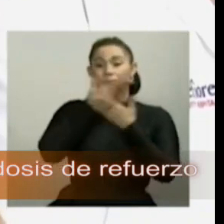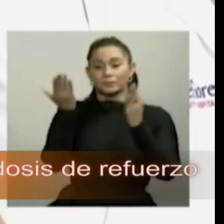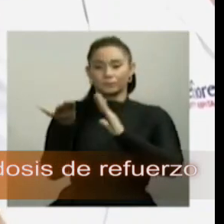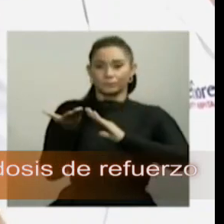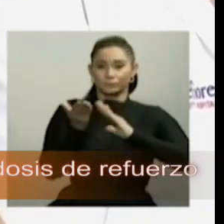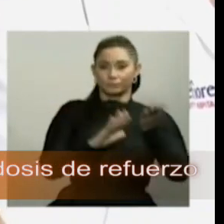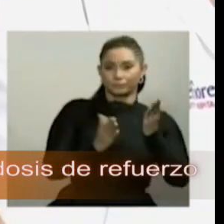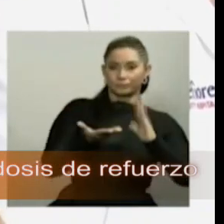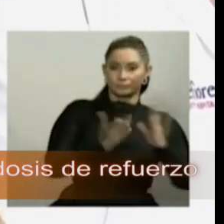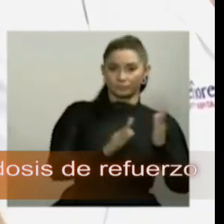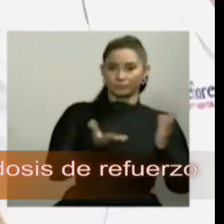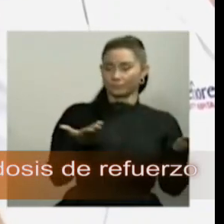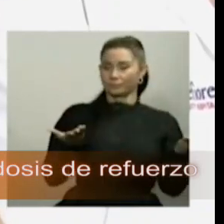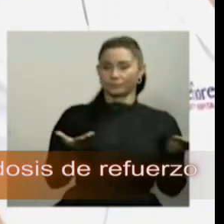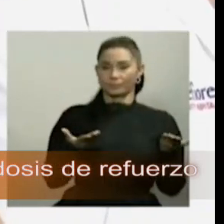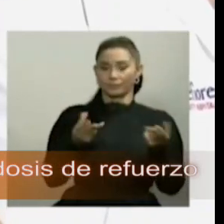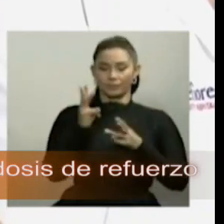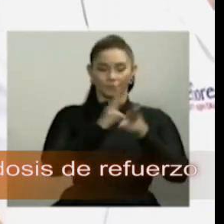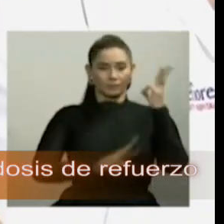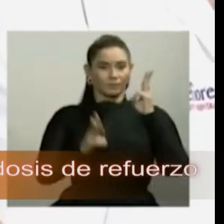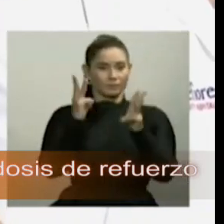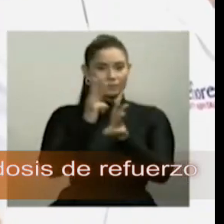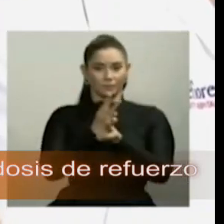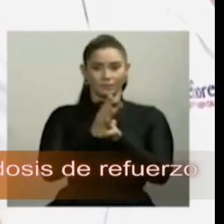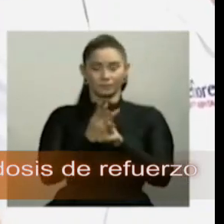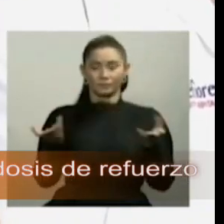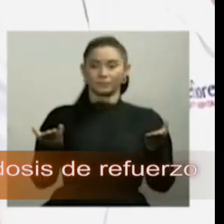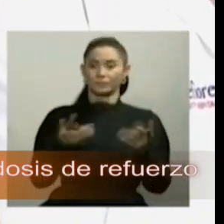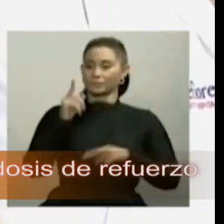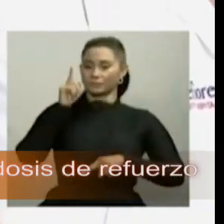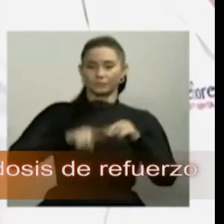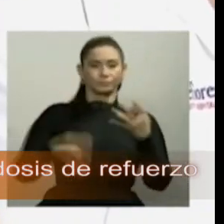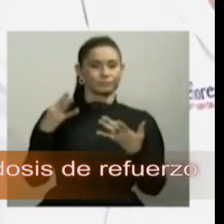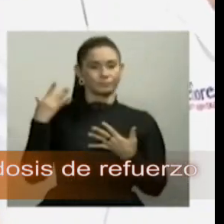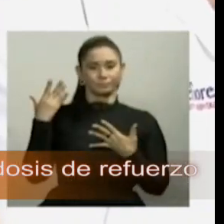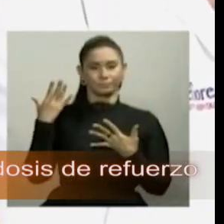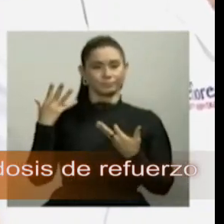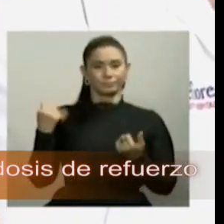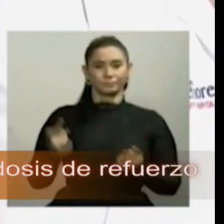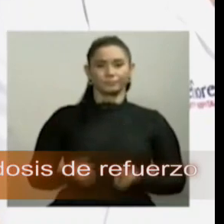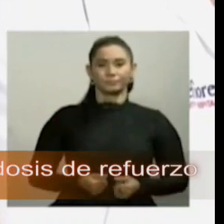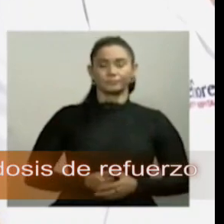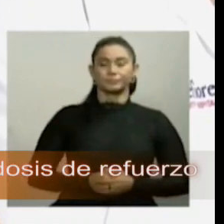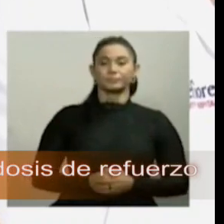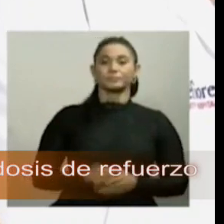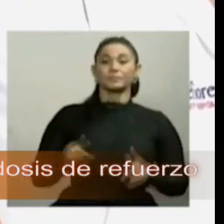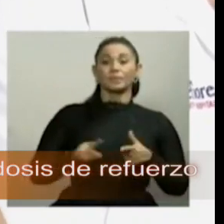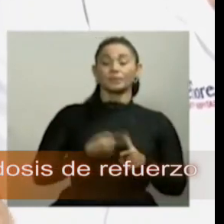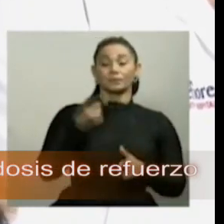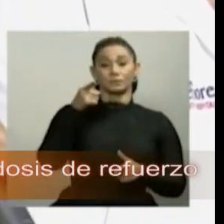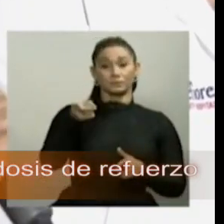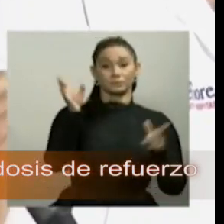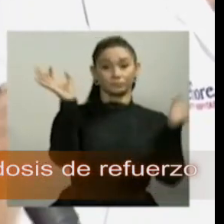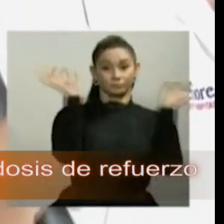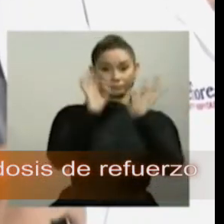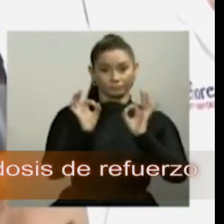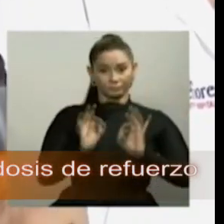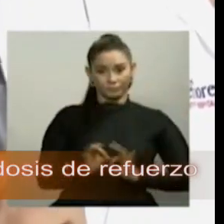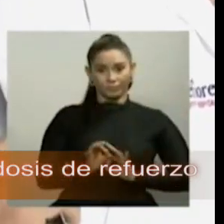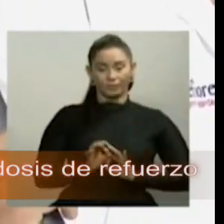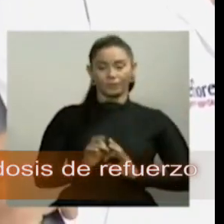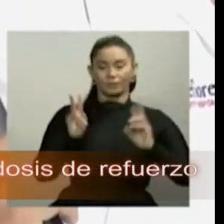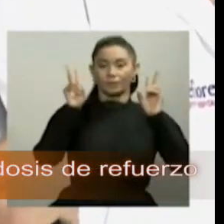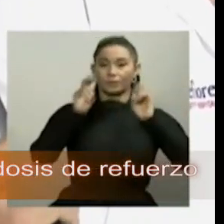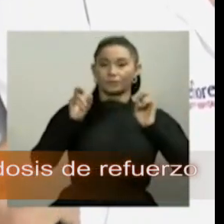un efecto mundial catastrófico y no se podía esperar esa conclusión. Entonces, de esa misma manera, hay estudios